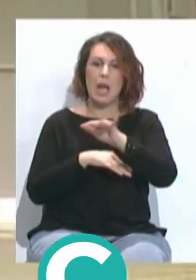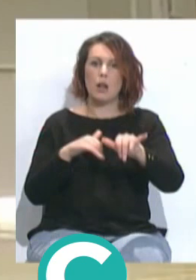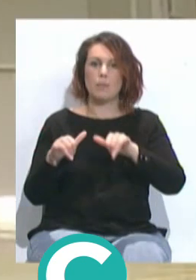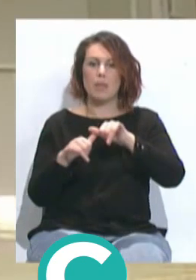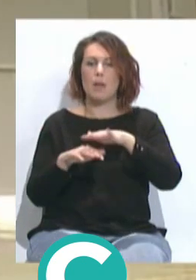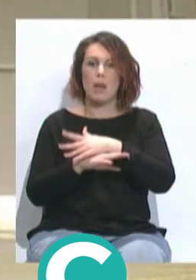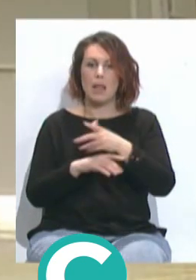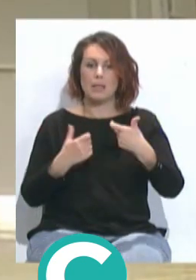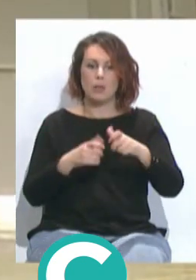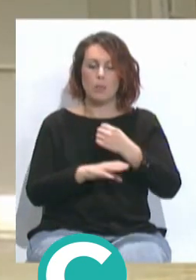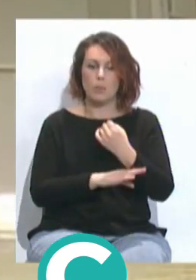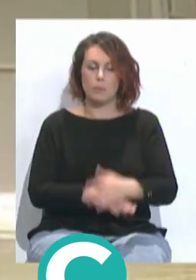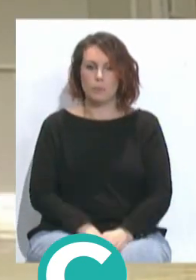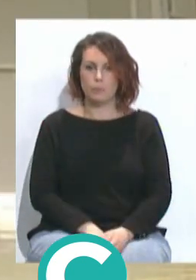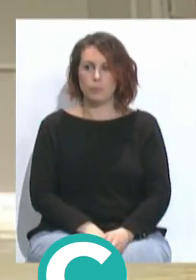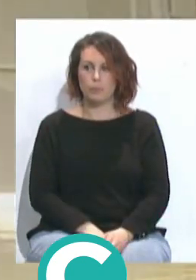para apoyar a este sector.